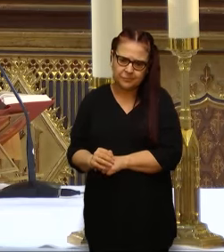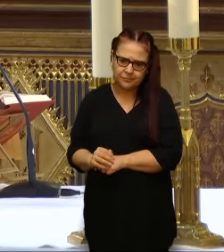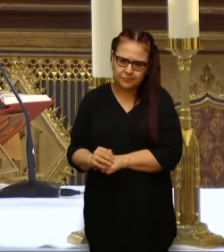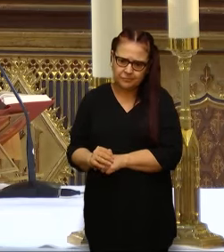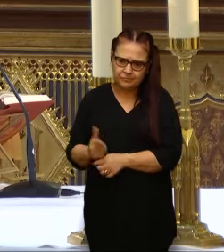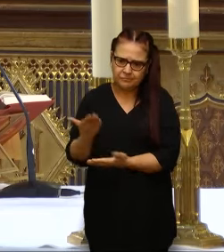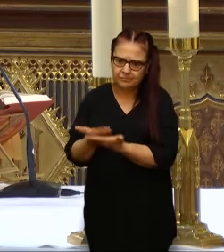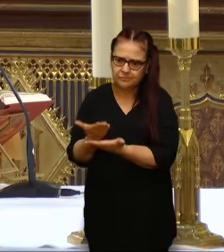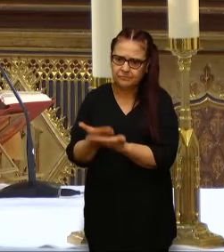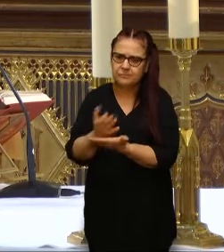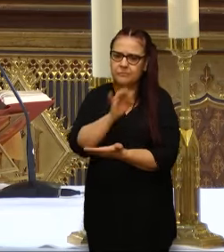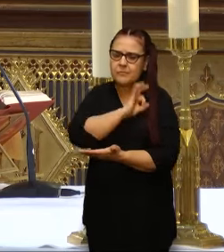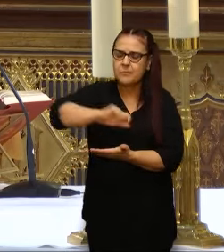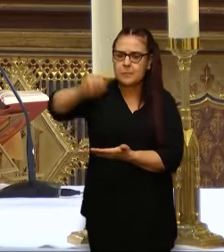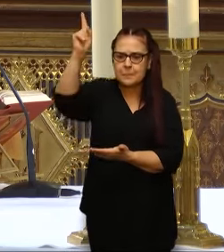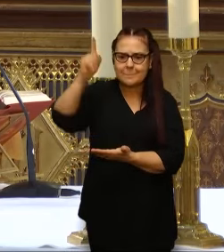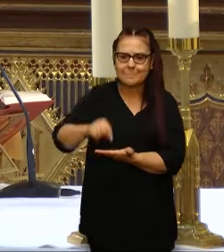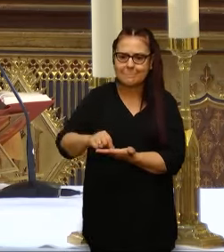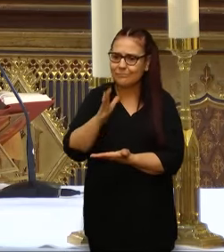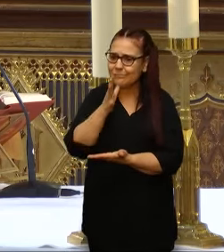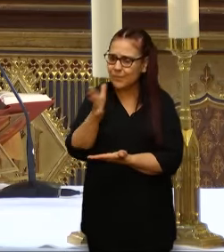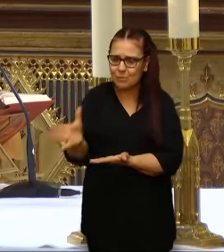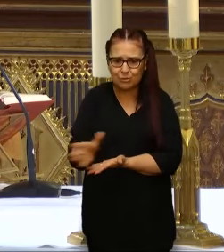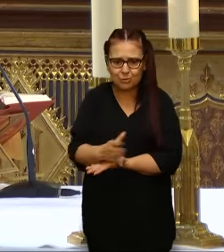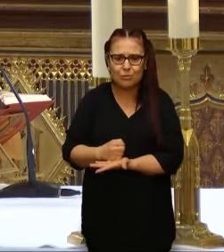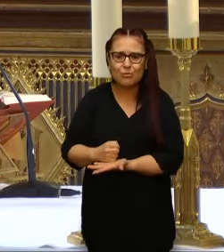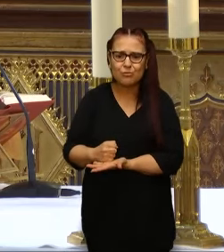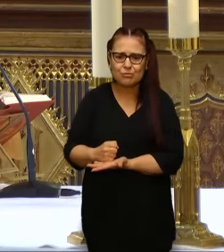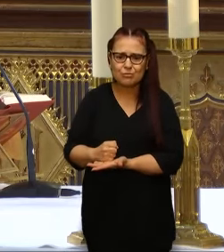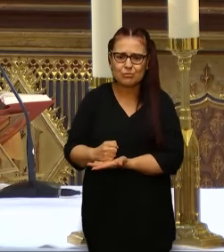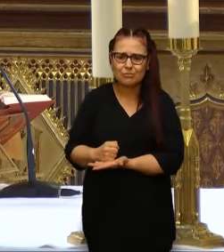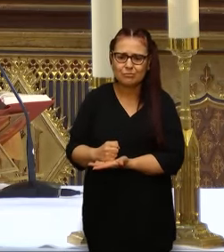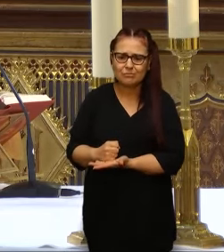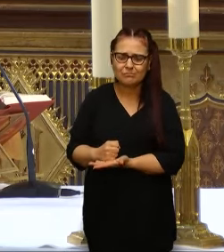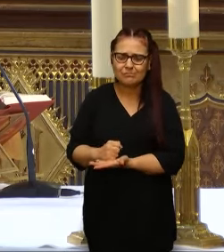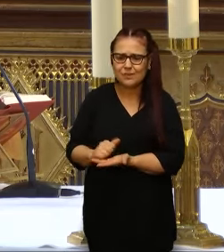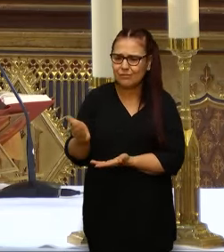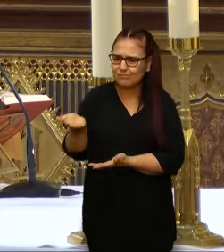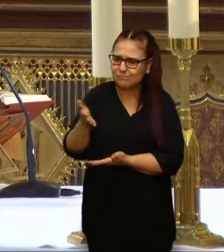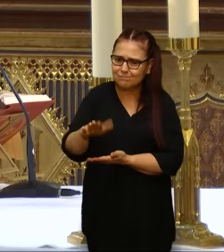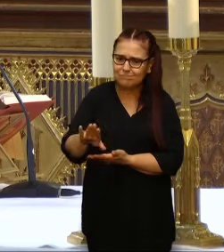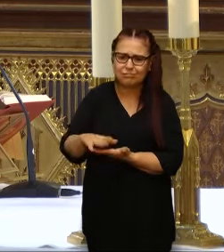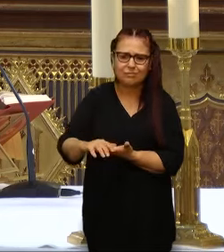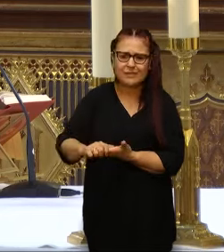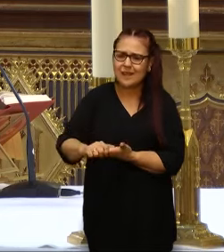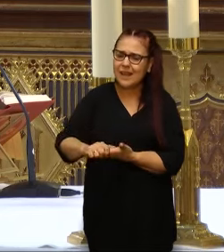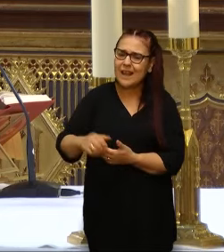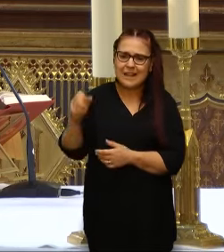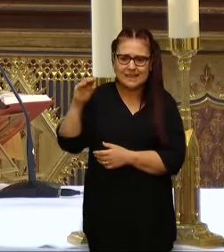Te pedimos, Señor, por todos aquellos que han fallecido en las danas,